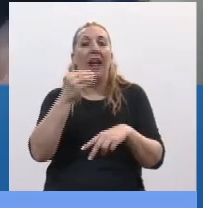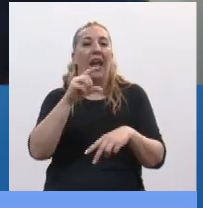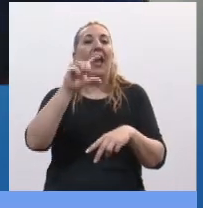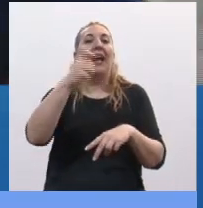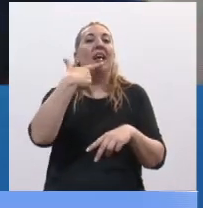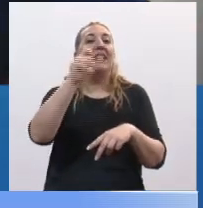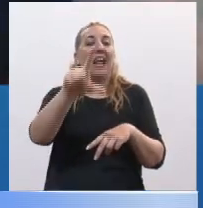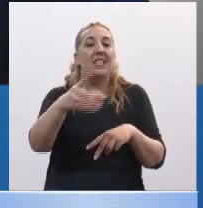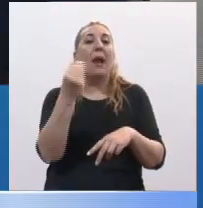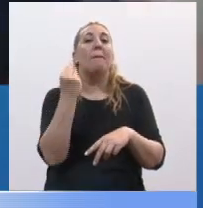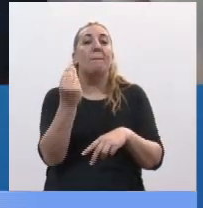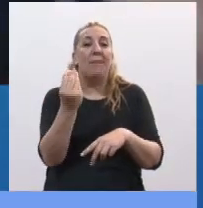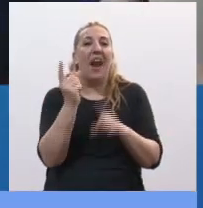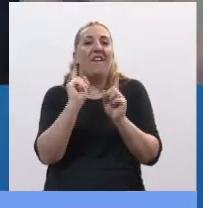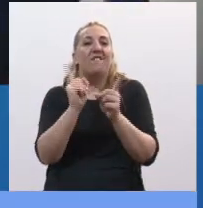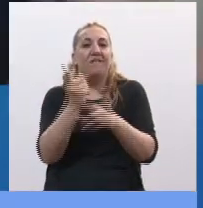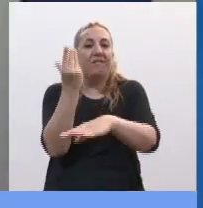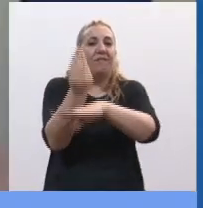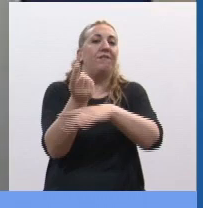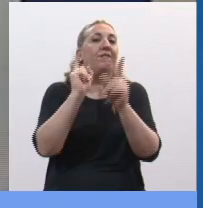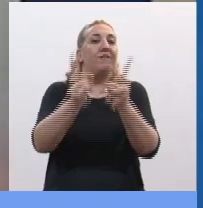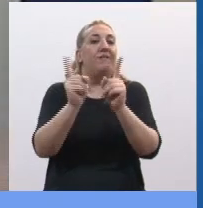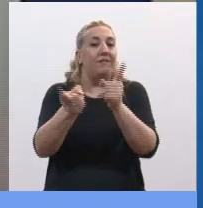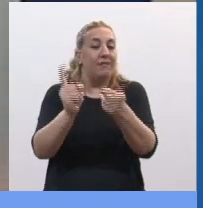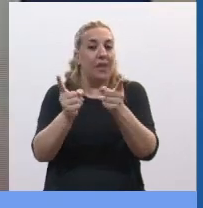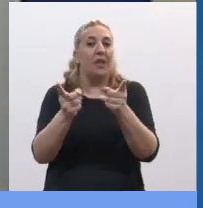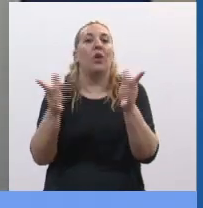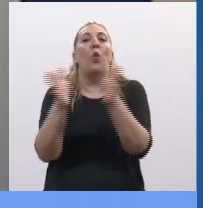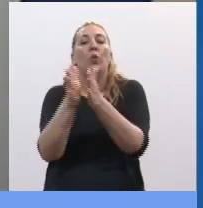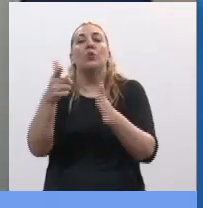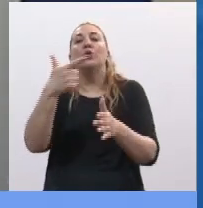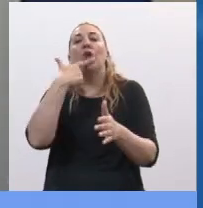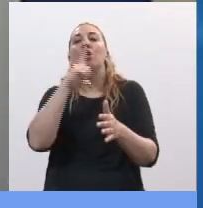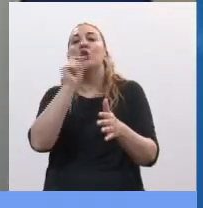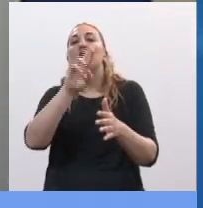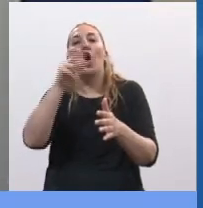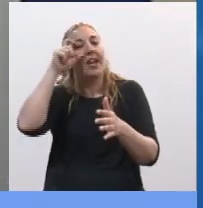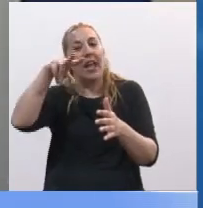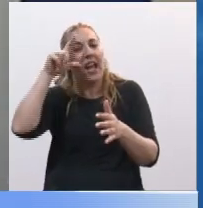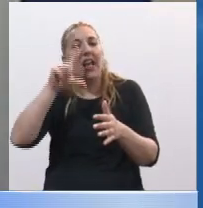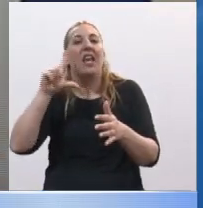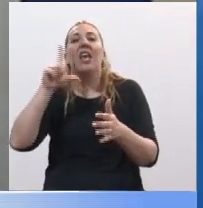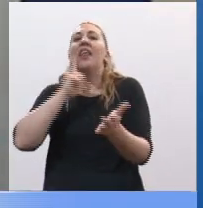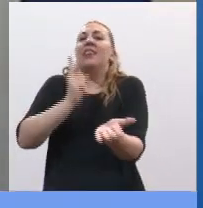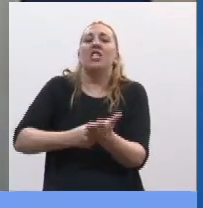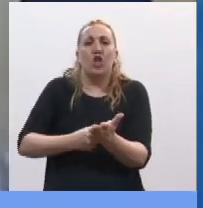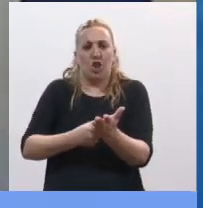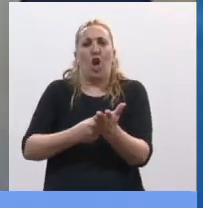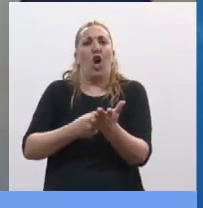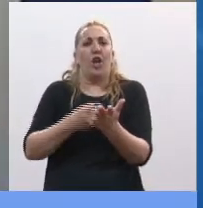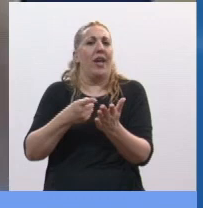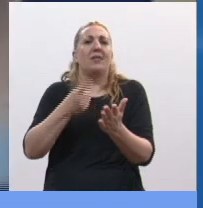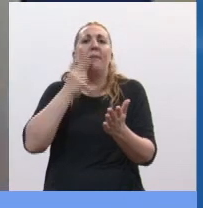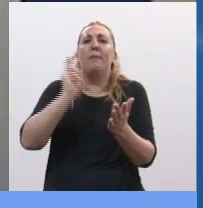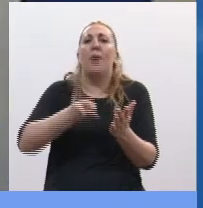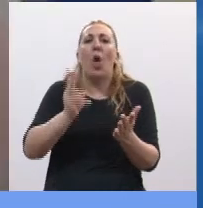Eduardo Casal para que se mantenga en esa tarea que viene llevando adelante junto a Stornelli y otros, una serie de decisiones que chocan de